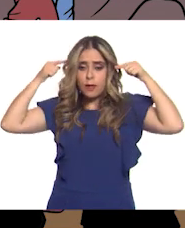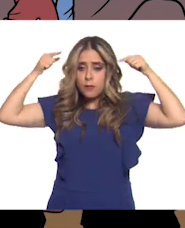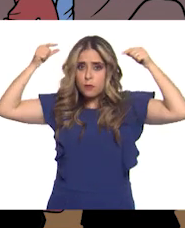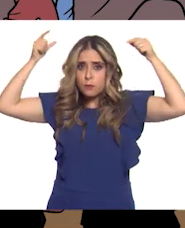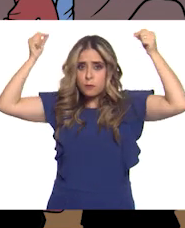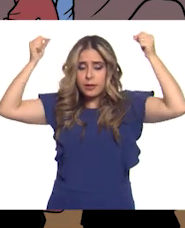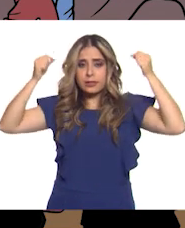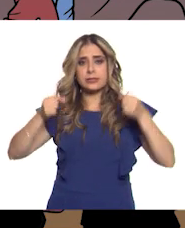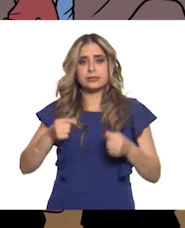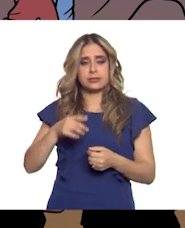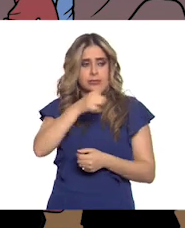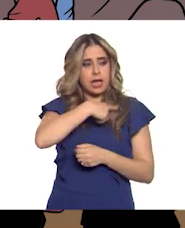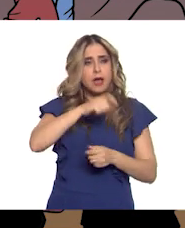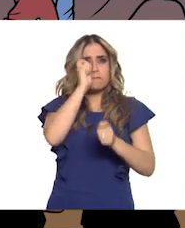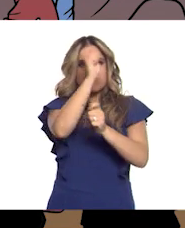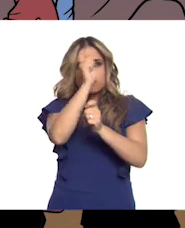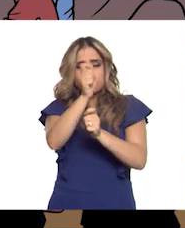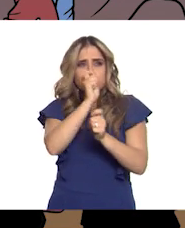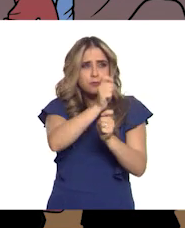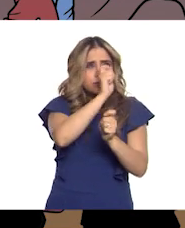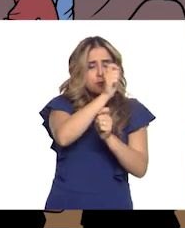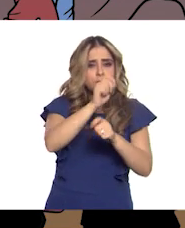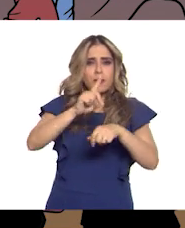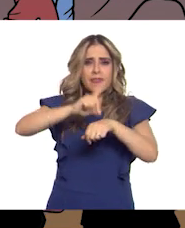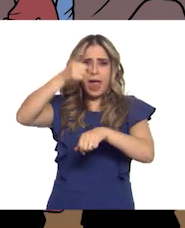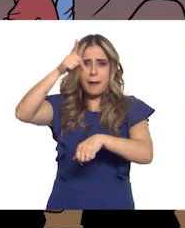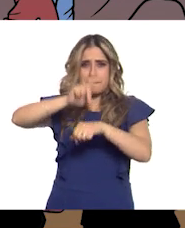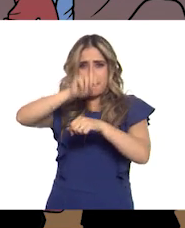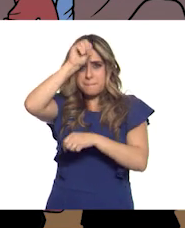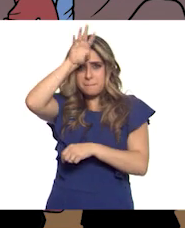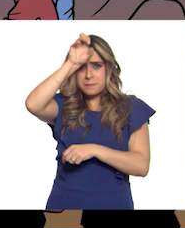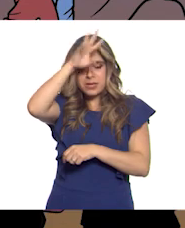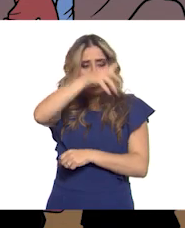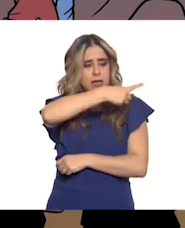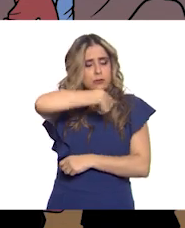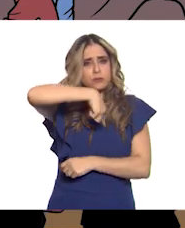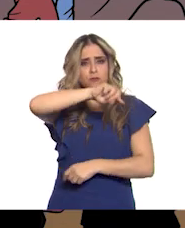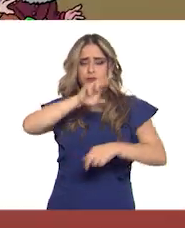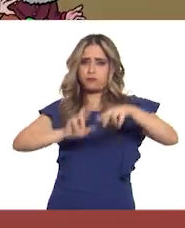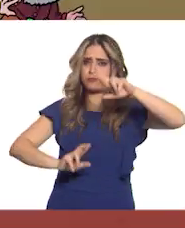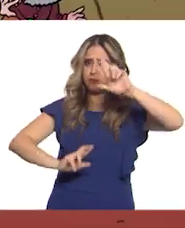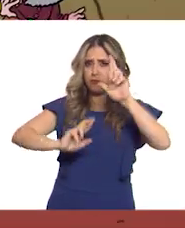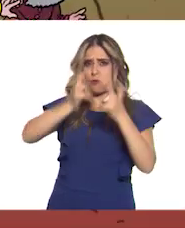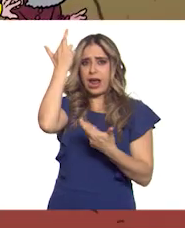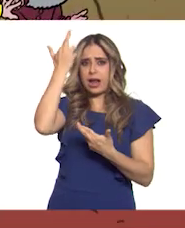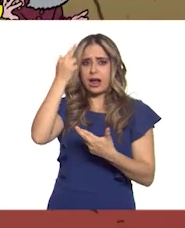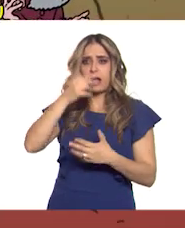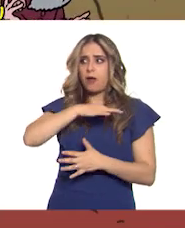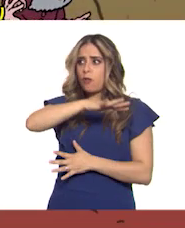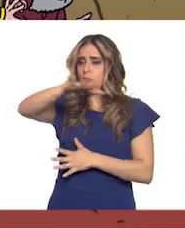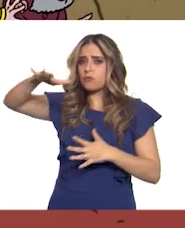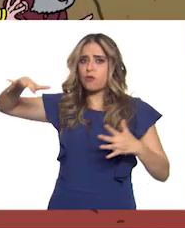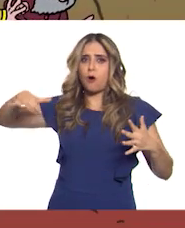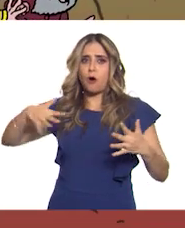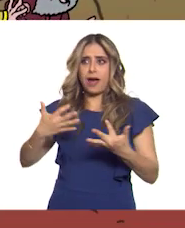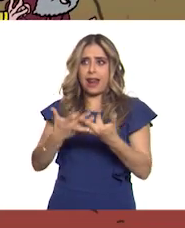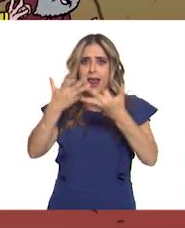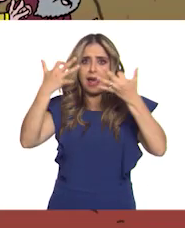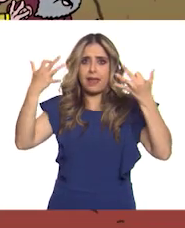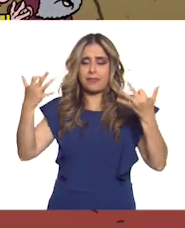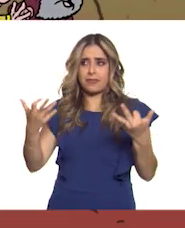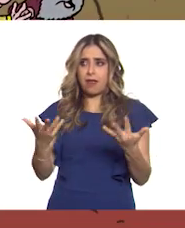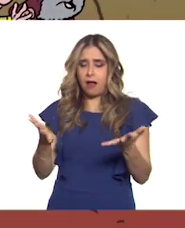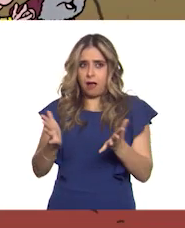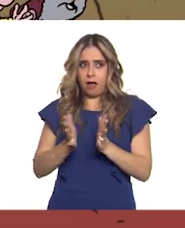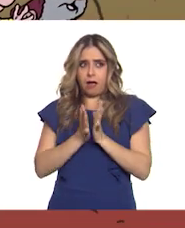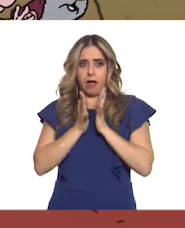a nuestro cargo las minas de diamantes, tuvimos una huelga que conmovió toda la tierra y salimos en fuga por